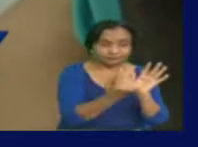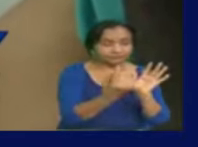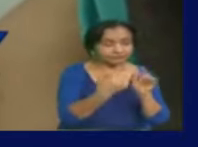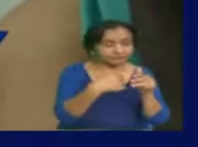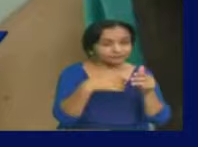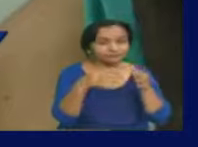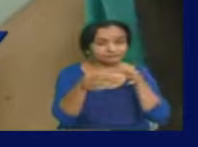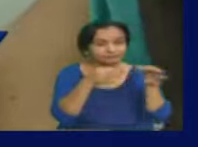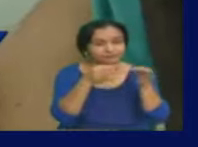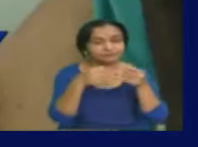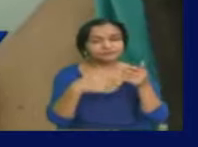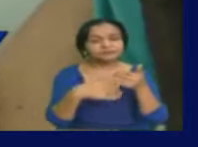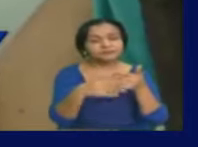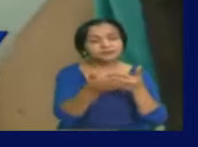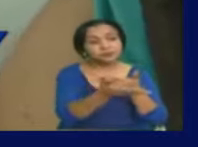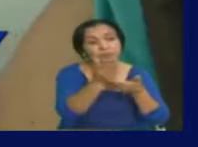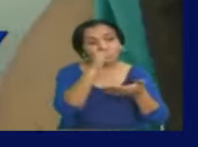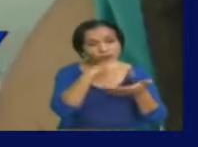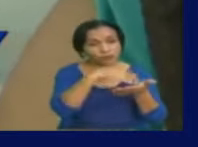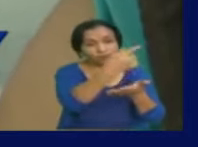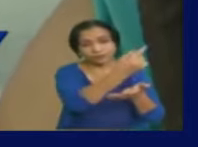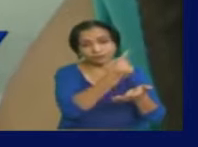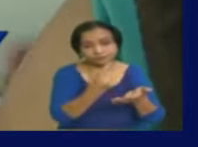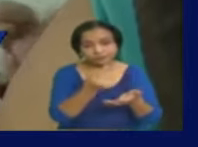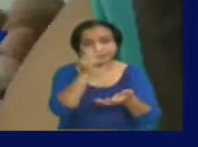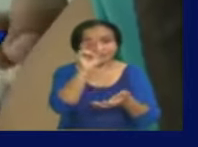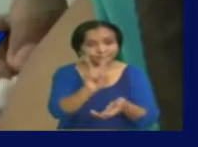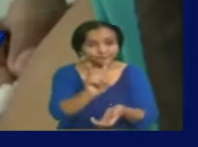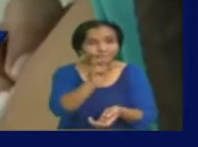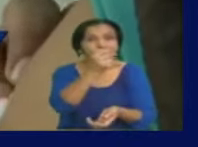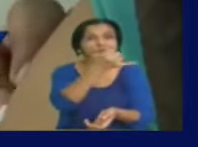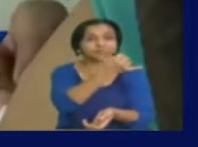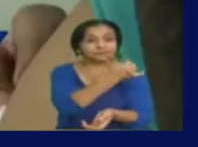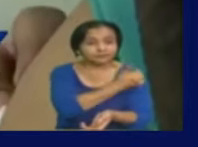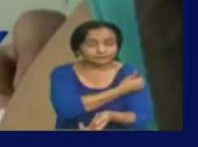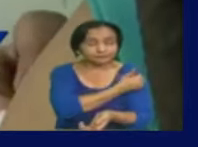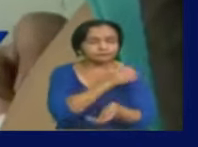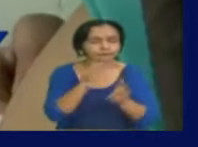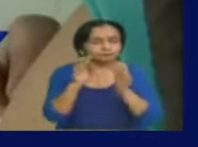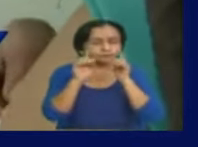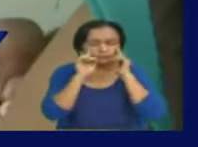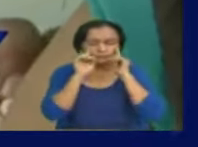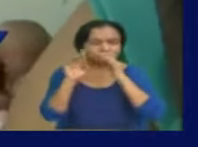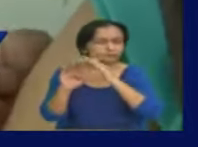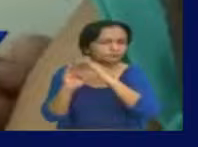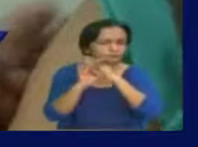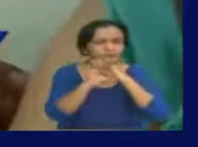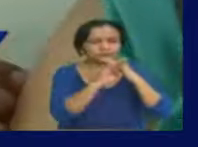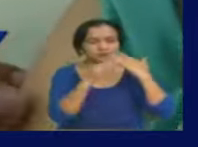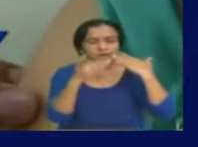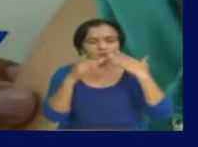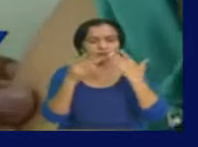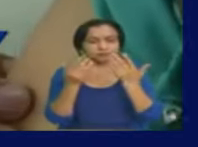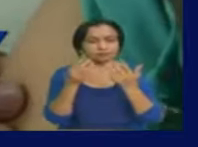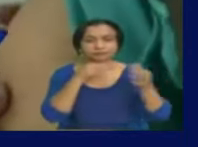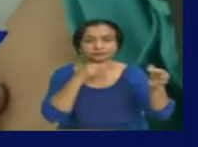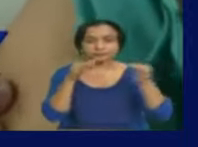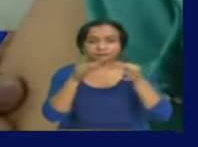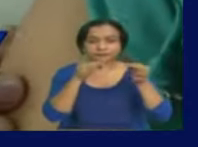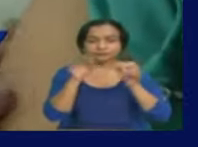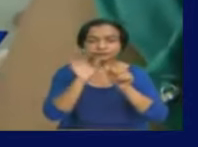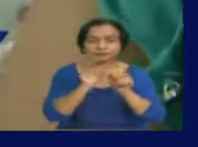continuamos trabajando con el Instituto Gamaleya de la Federación de Rusia para asegurar nuevas adquisiciones